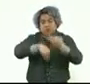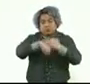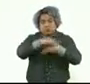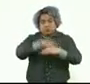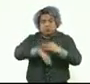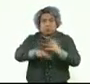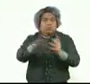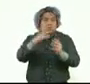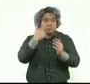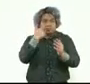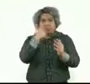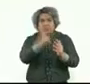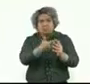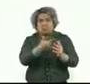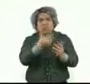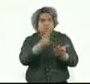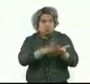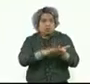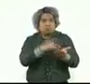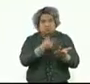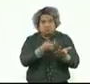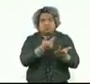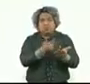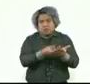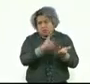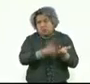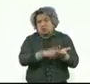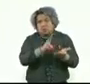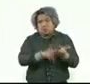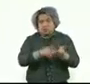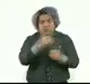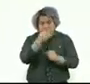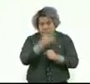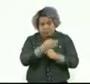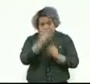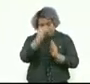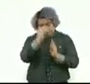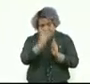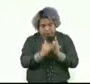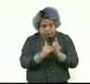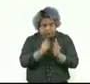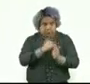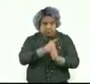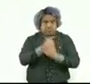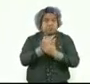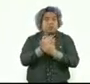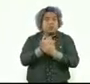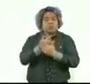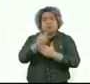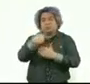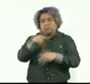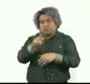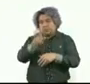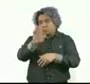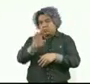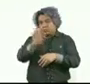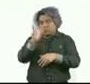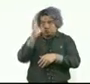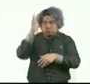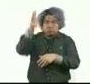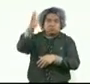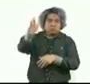están mostrando que hay un descenso. Tenemos que esperar, pero ya apunta a que este descenso va a